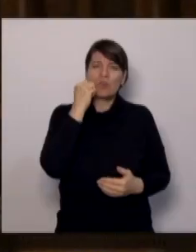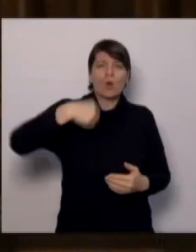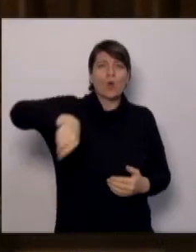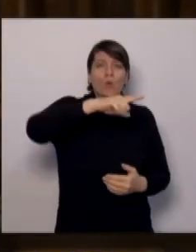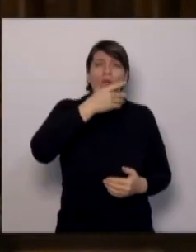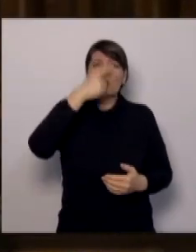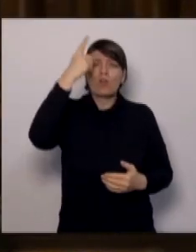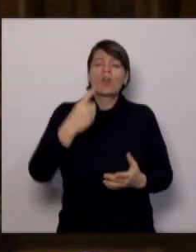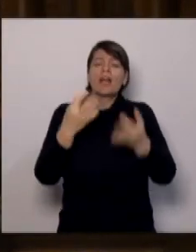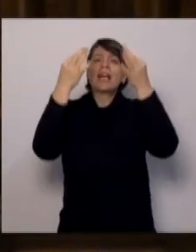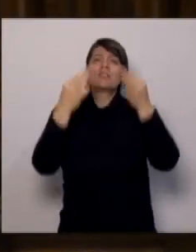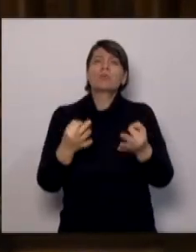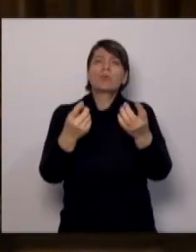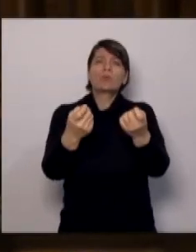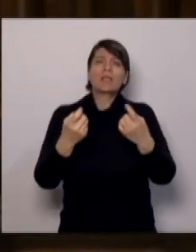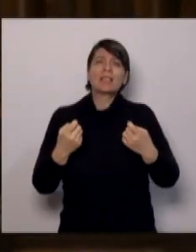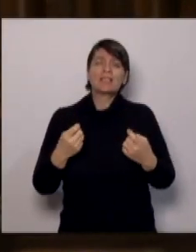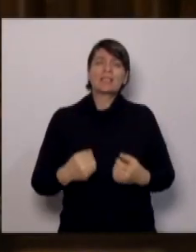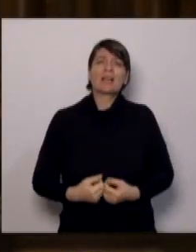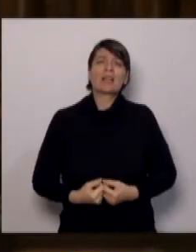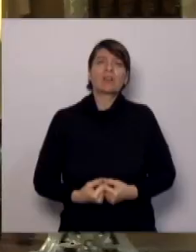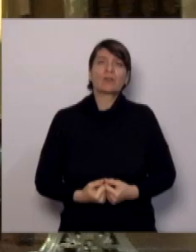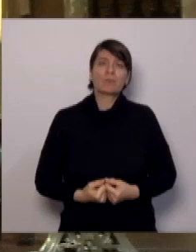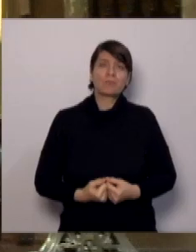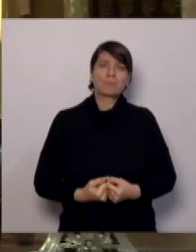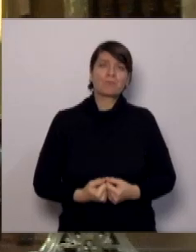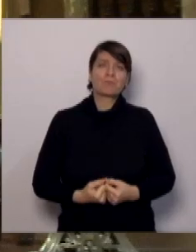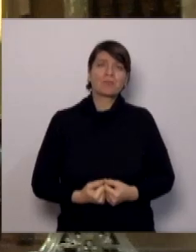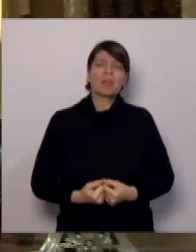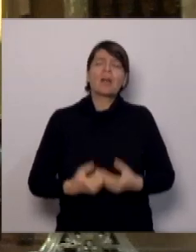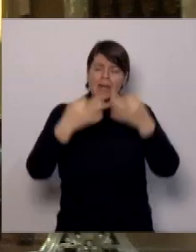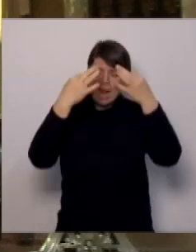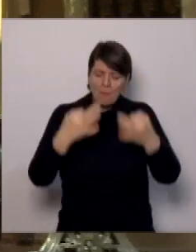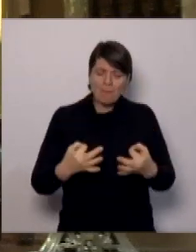Demos gracias al Señor nuestro Dios.